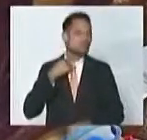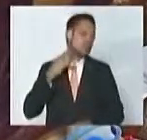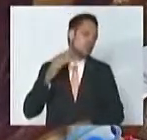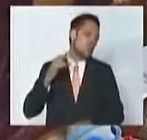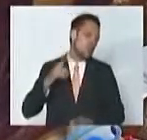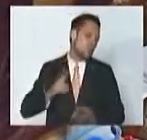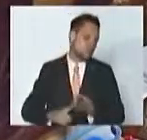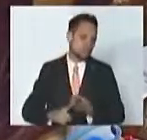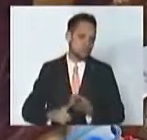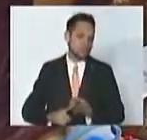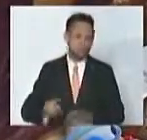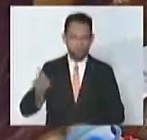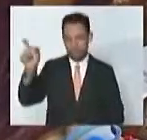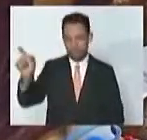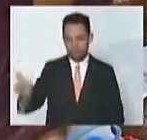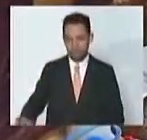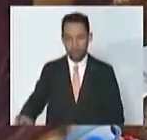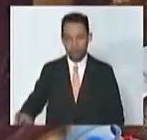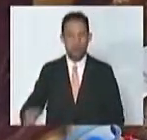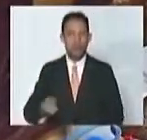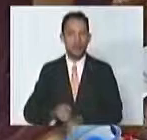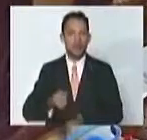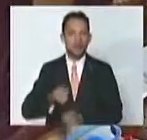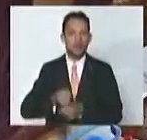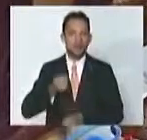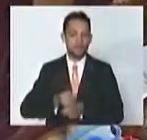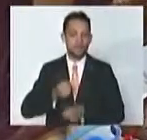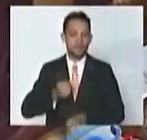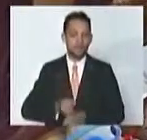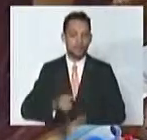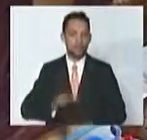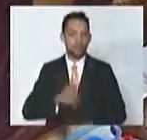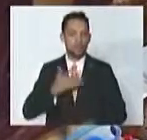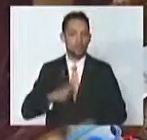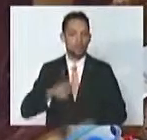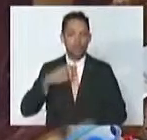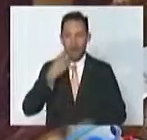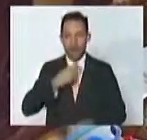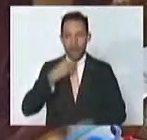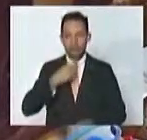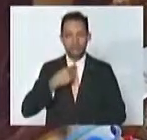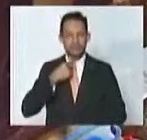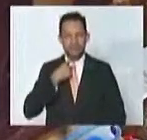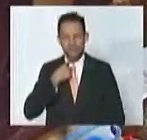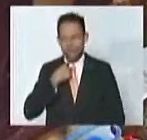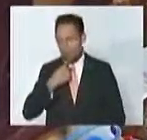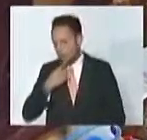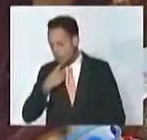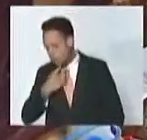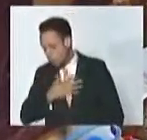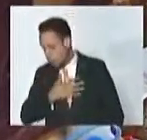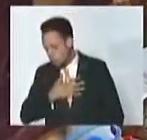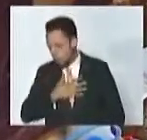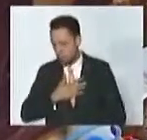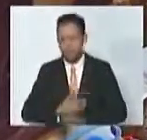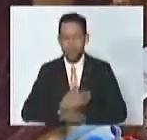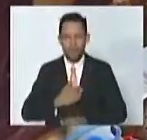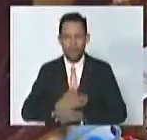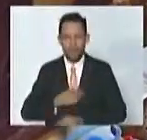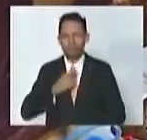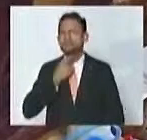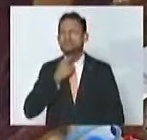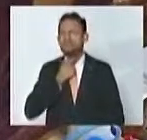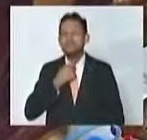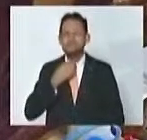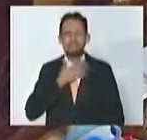un músico de mariachis, y una persona adulta, y entonces me decía, me mandaron donde la fonoaudióloga. Y muchos